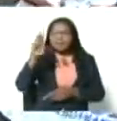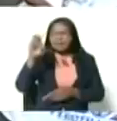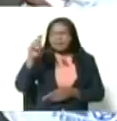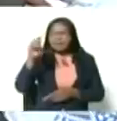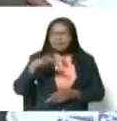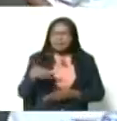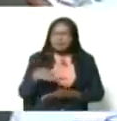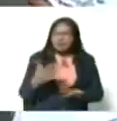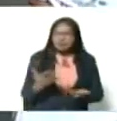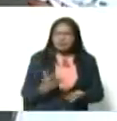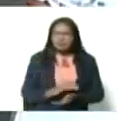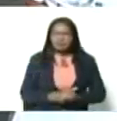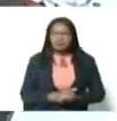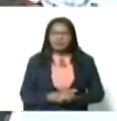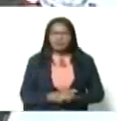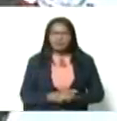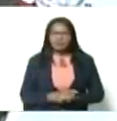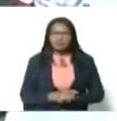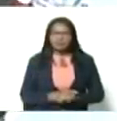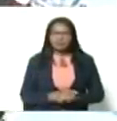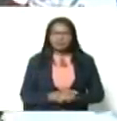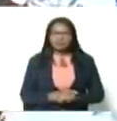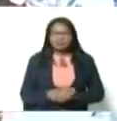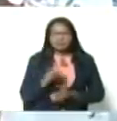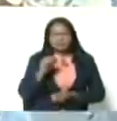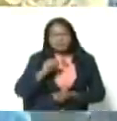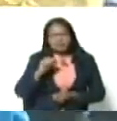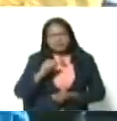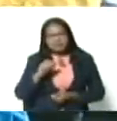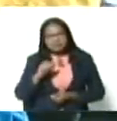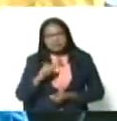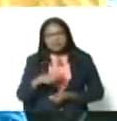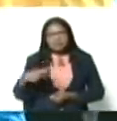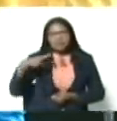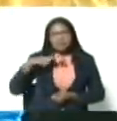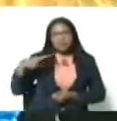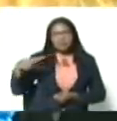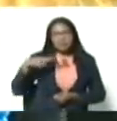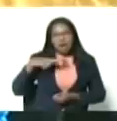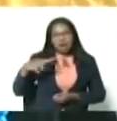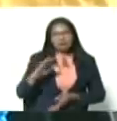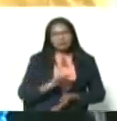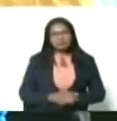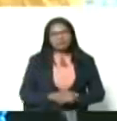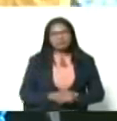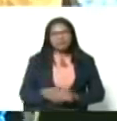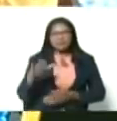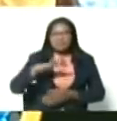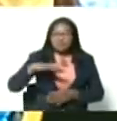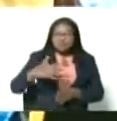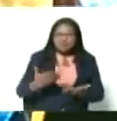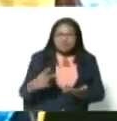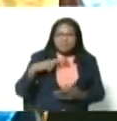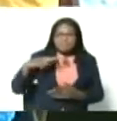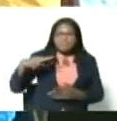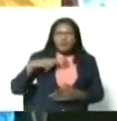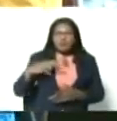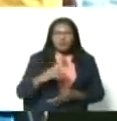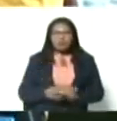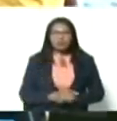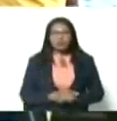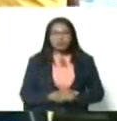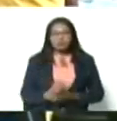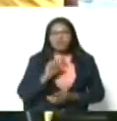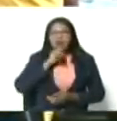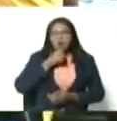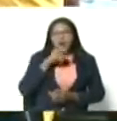Pereda, nunca lo había escuchado? Sí, es de Portugal. ¿Portugal? ¿De qué parte de Portugal? Esos son mis